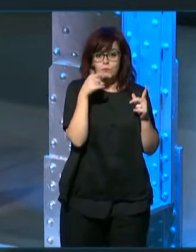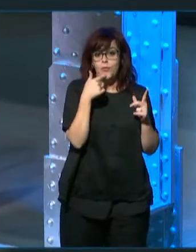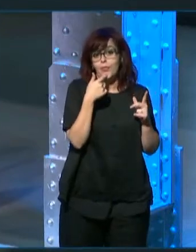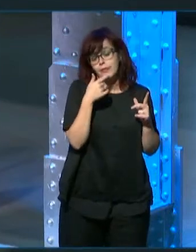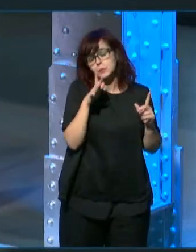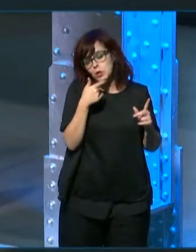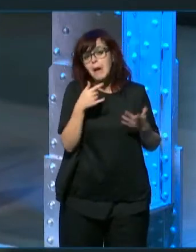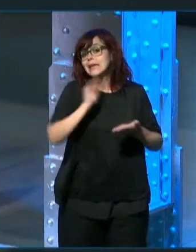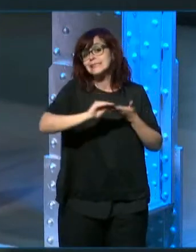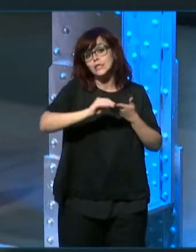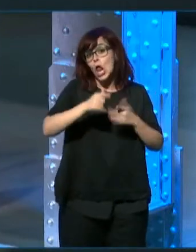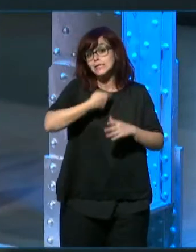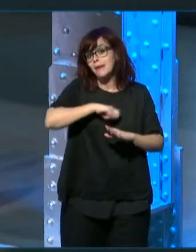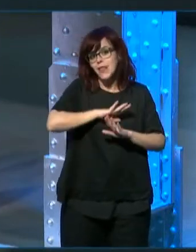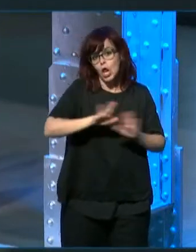¿no?